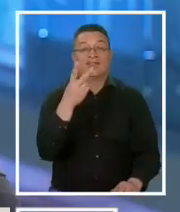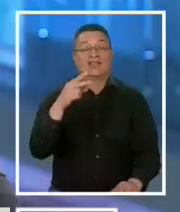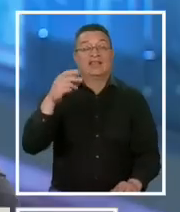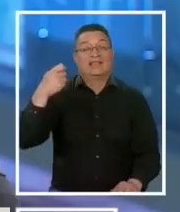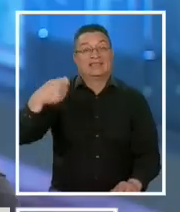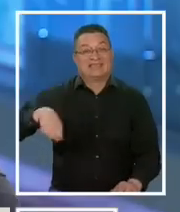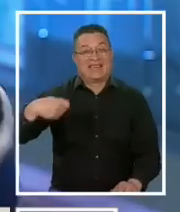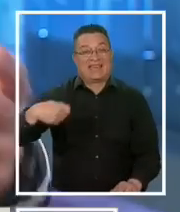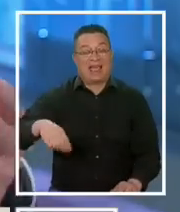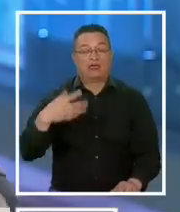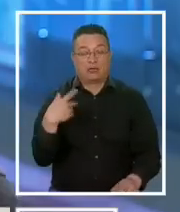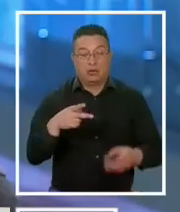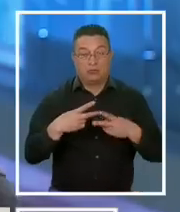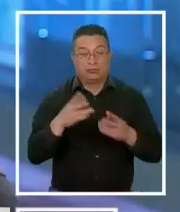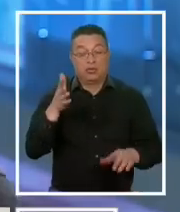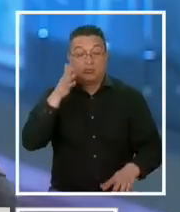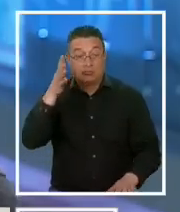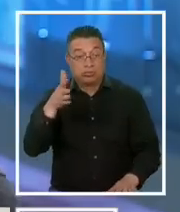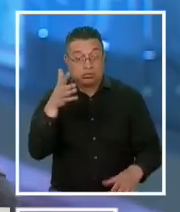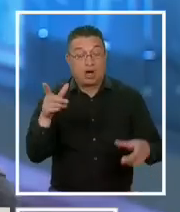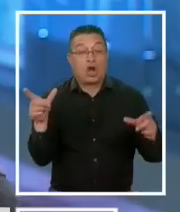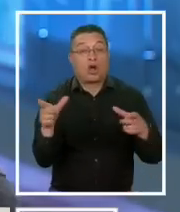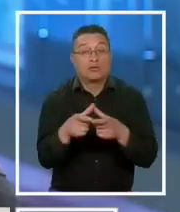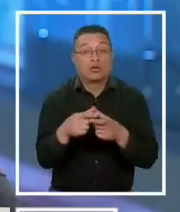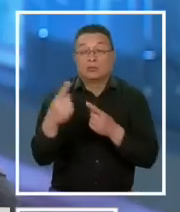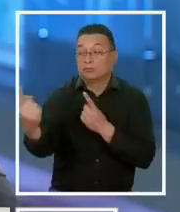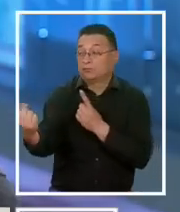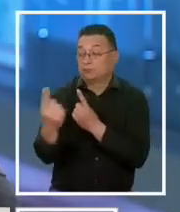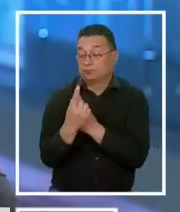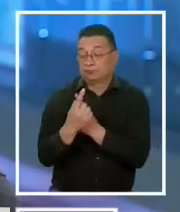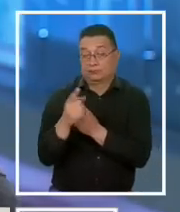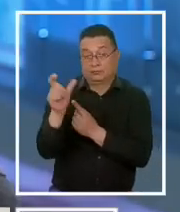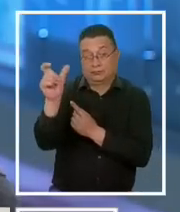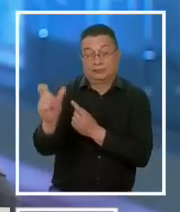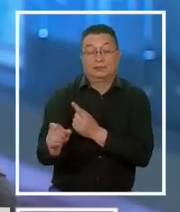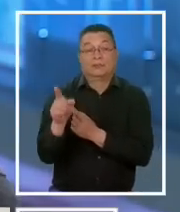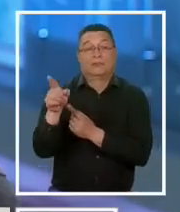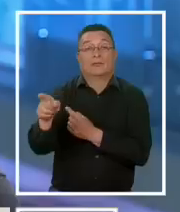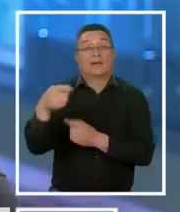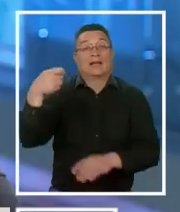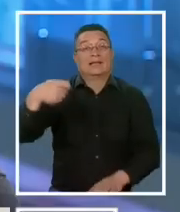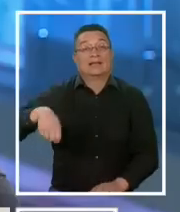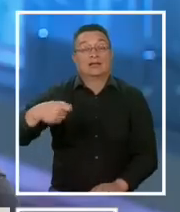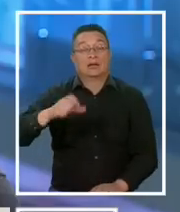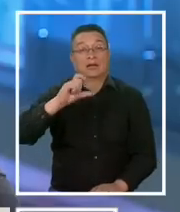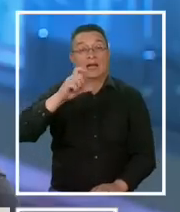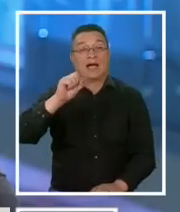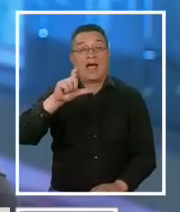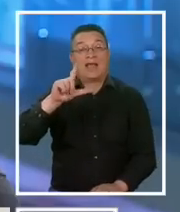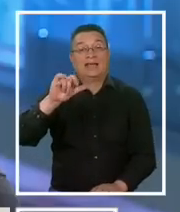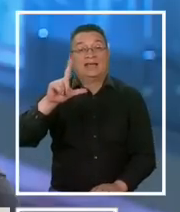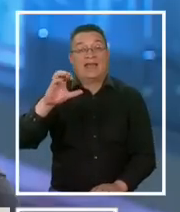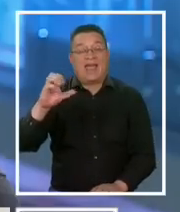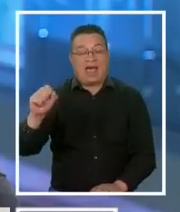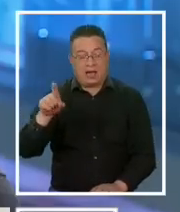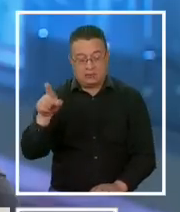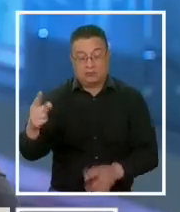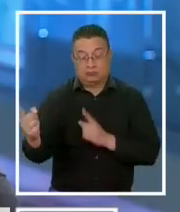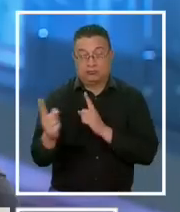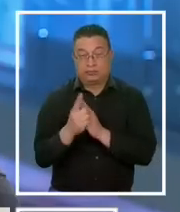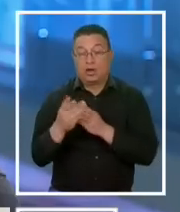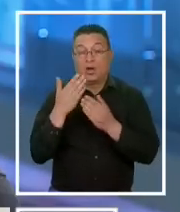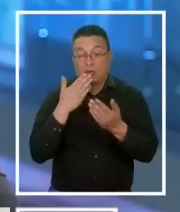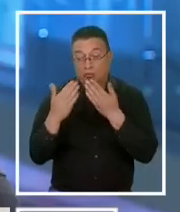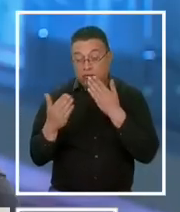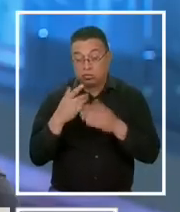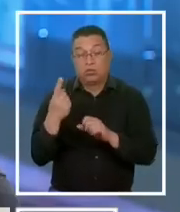después de mi exposición ante la comisión que se acercó a conversar conmigo el senador Galilea se acercó creo que